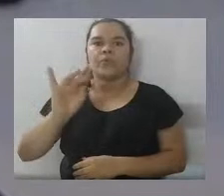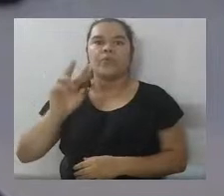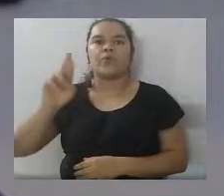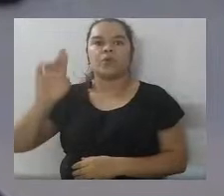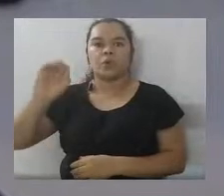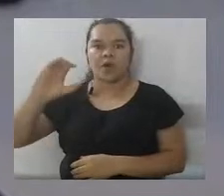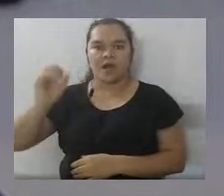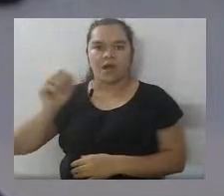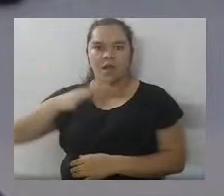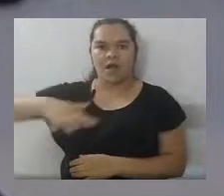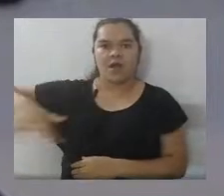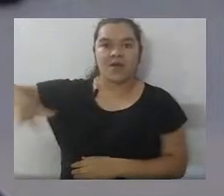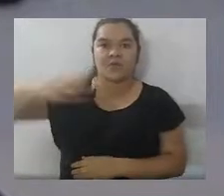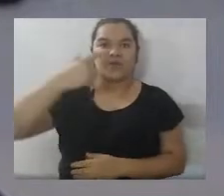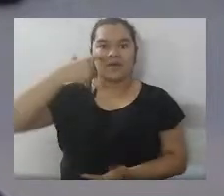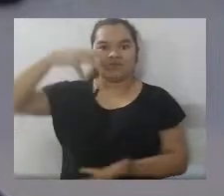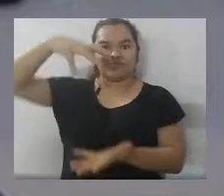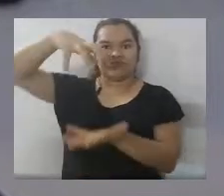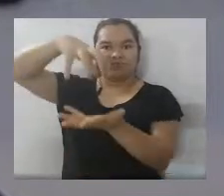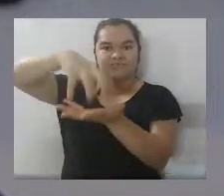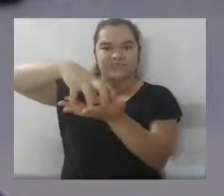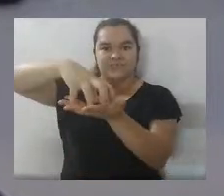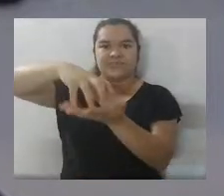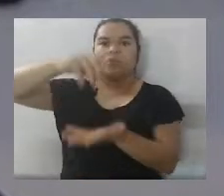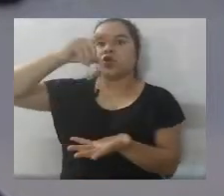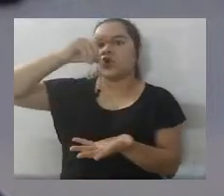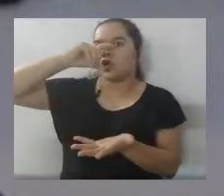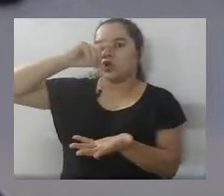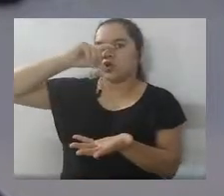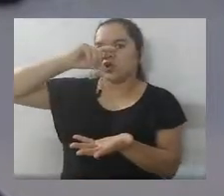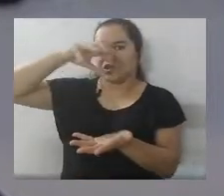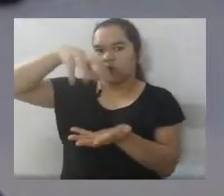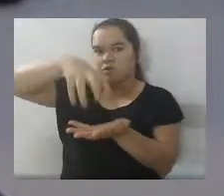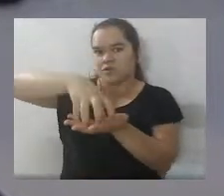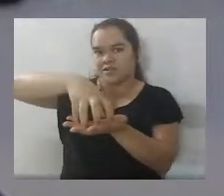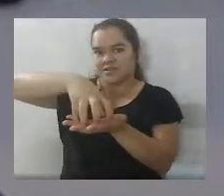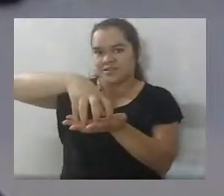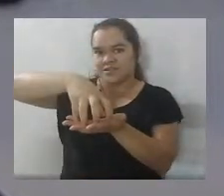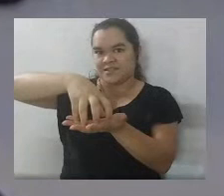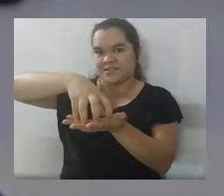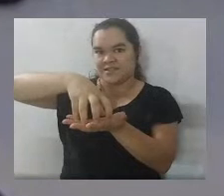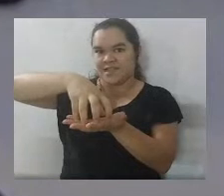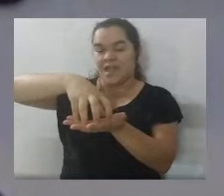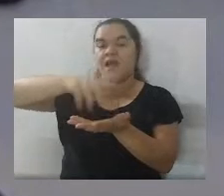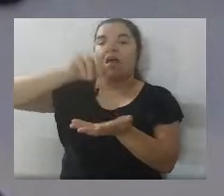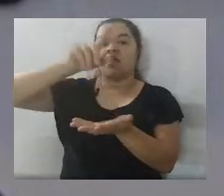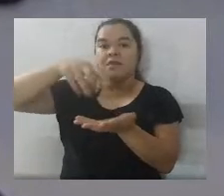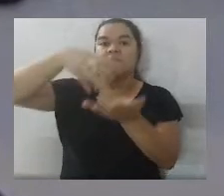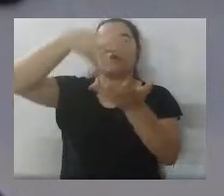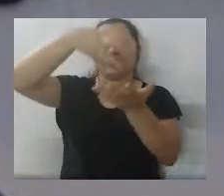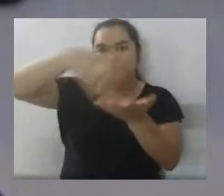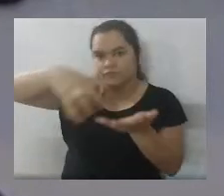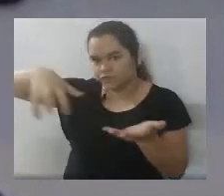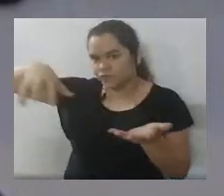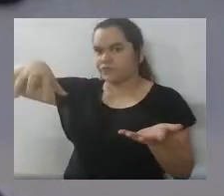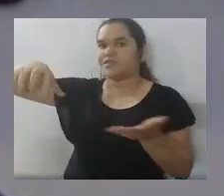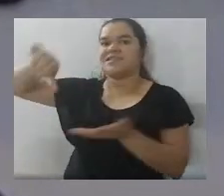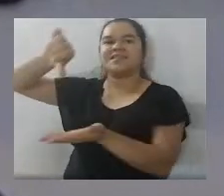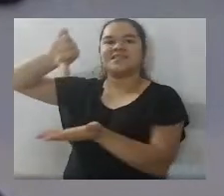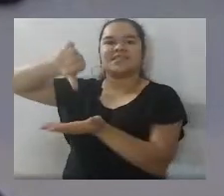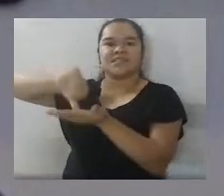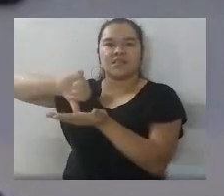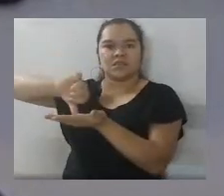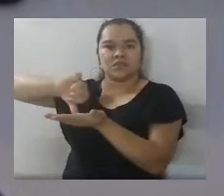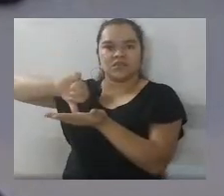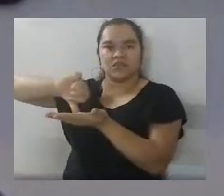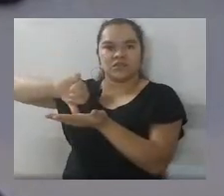el lugar está ubicado en la provincia de Corrientes, y tenemos un edificio en pleno centro,